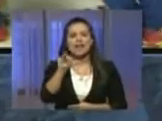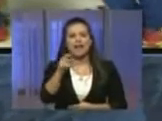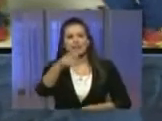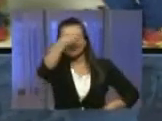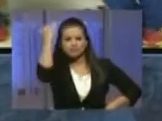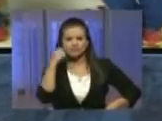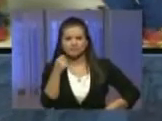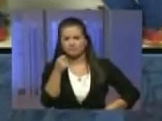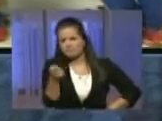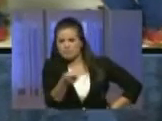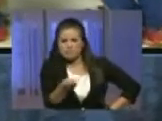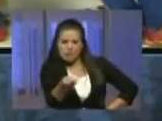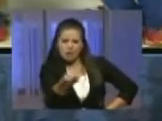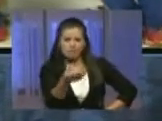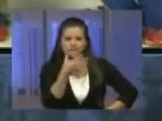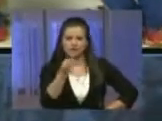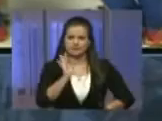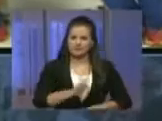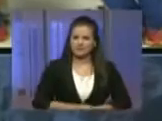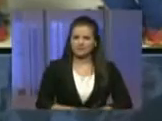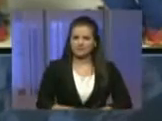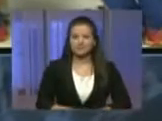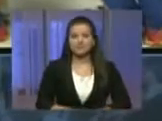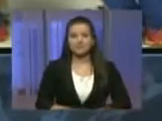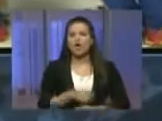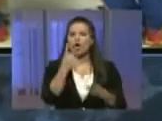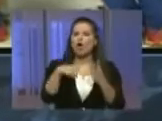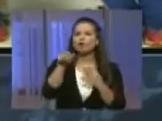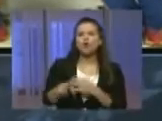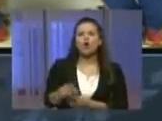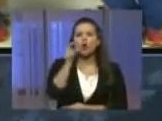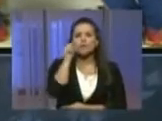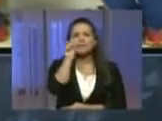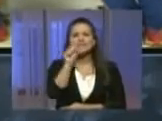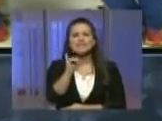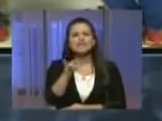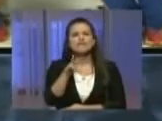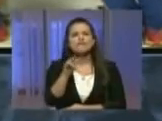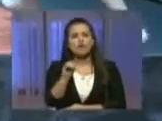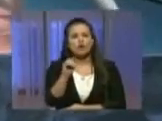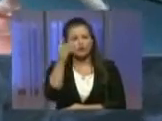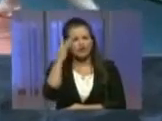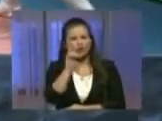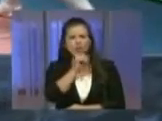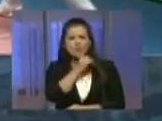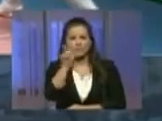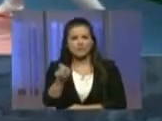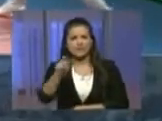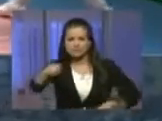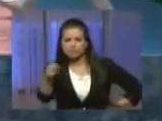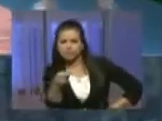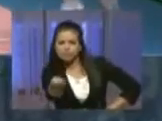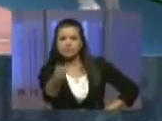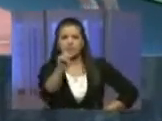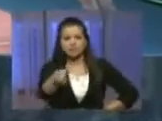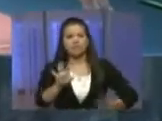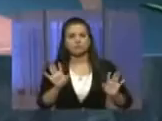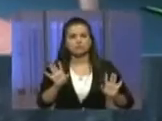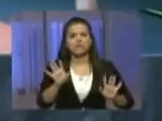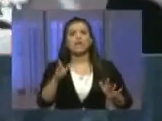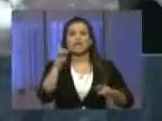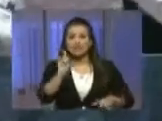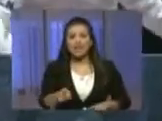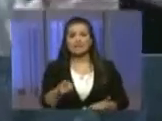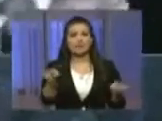cha eh Silvio creo Silvio Fernández estáa mañana Silvio bueno son nuestros espadachines vale Y ya tienen que